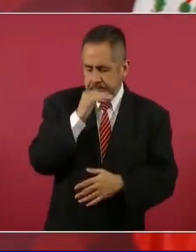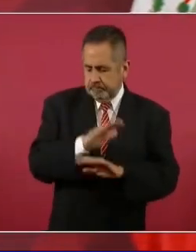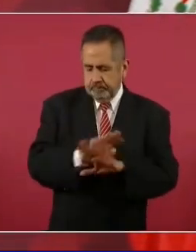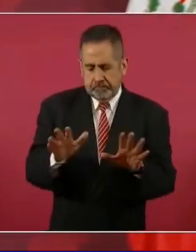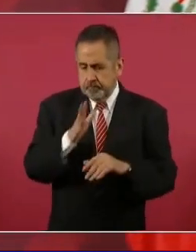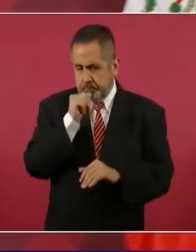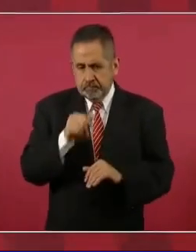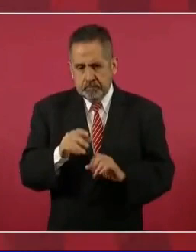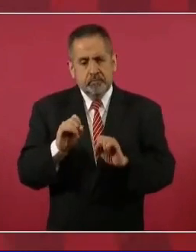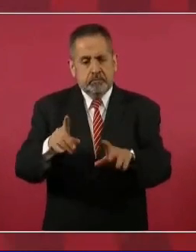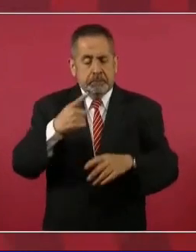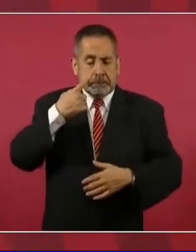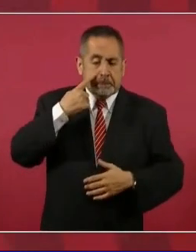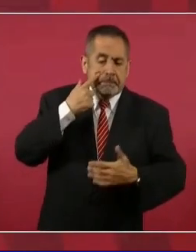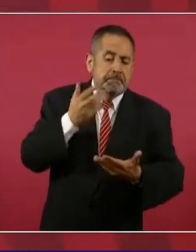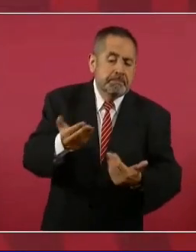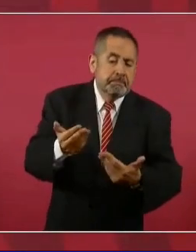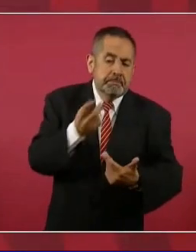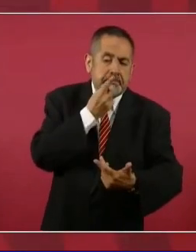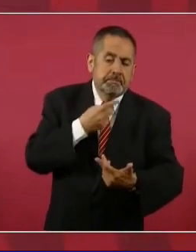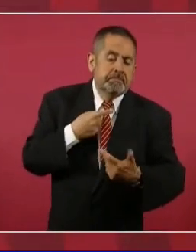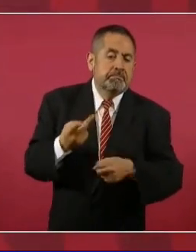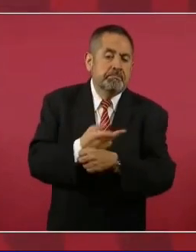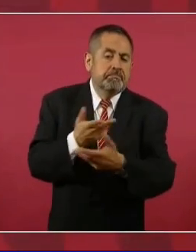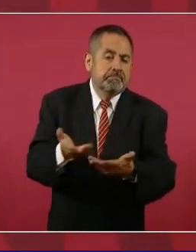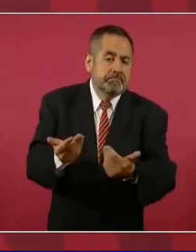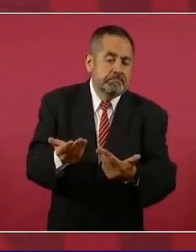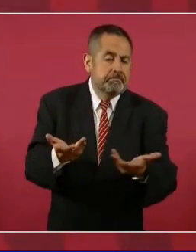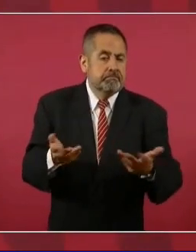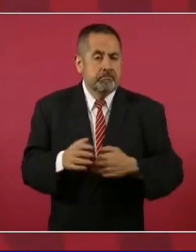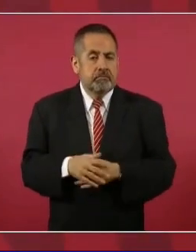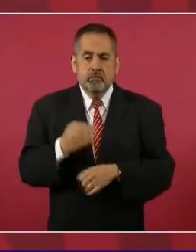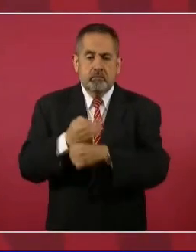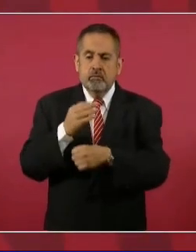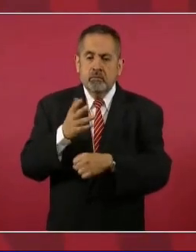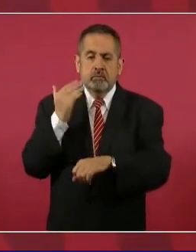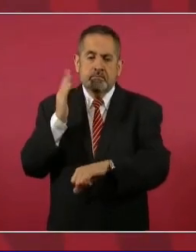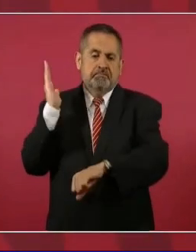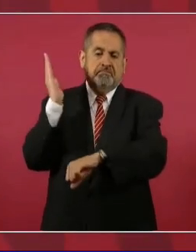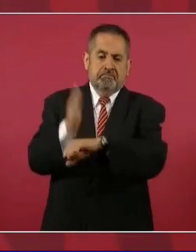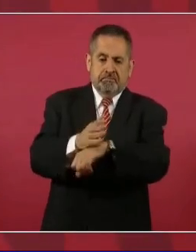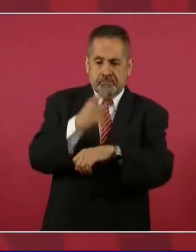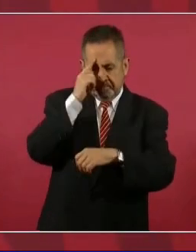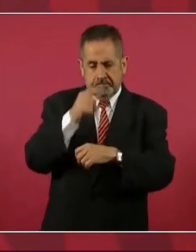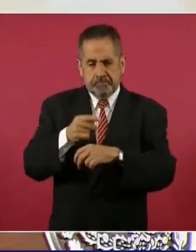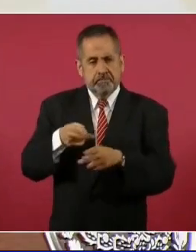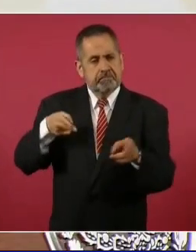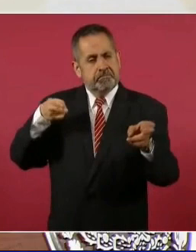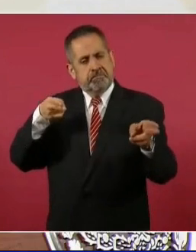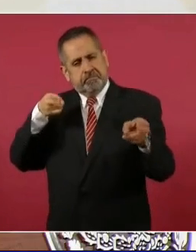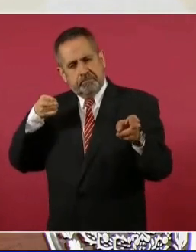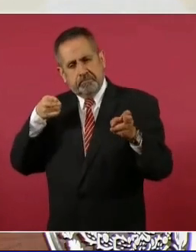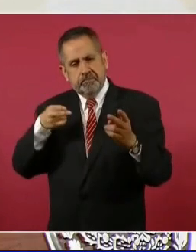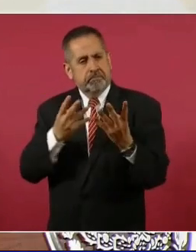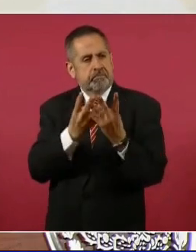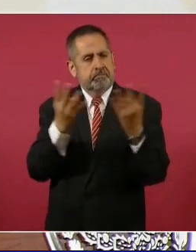no hay pena de muerte, no hay fusilamiento,